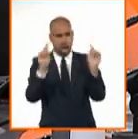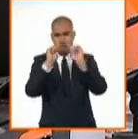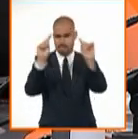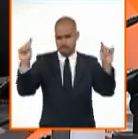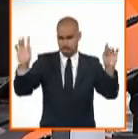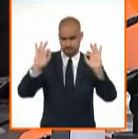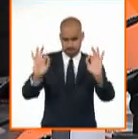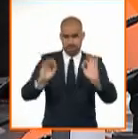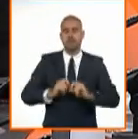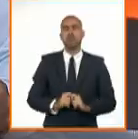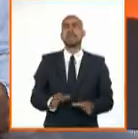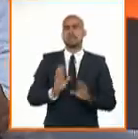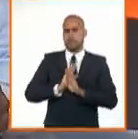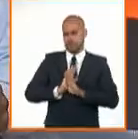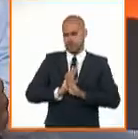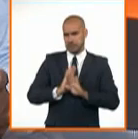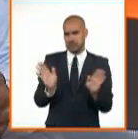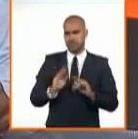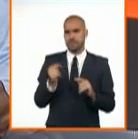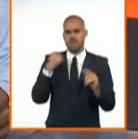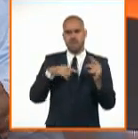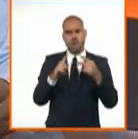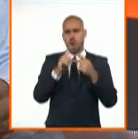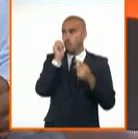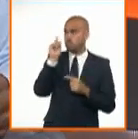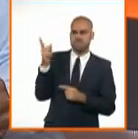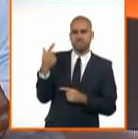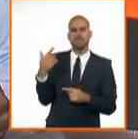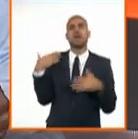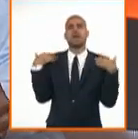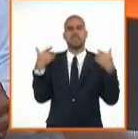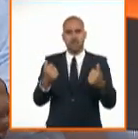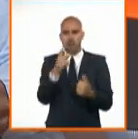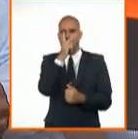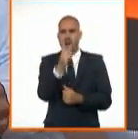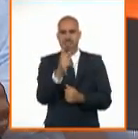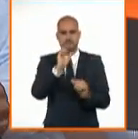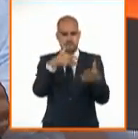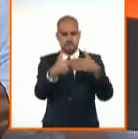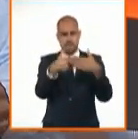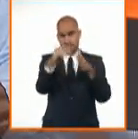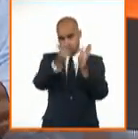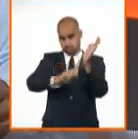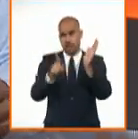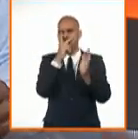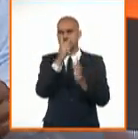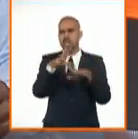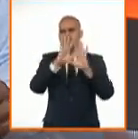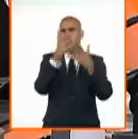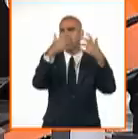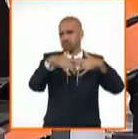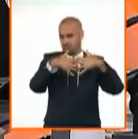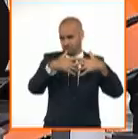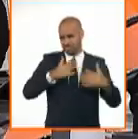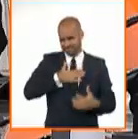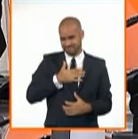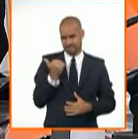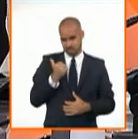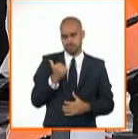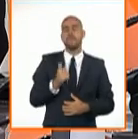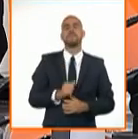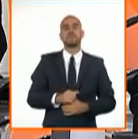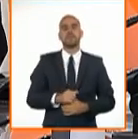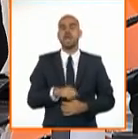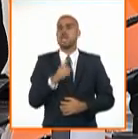nosotros el compañero de diego un mapache codirector de generación de la unión eléctrica nacional y me gustaría pues poder